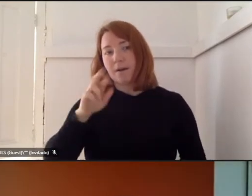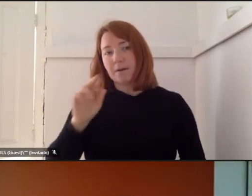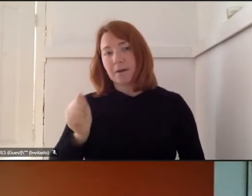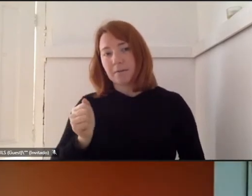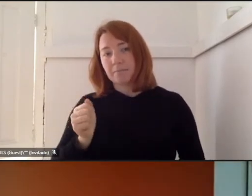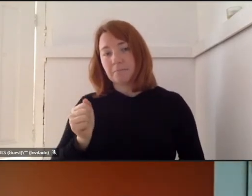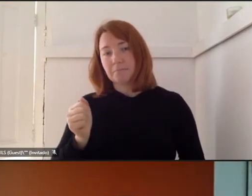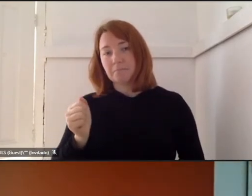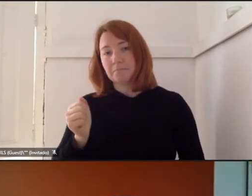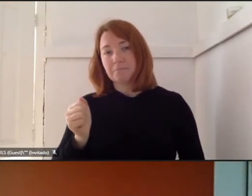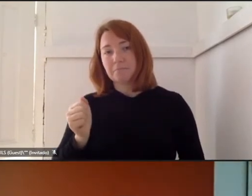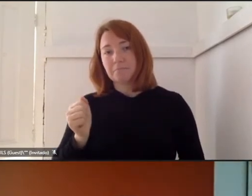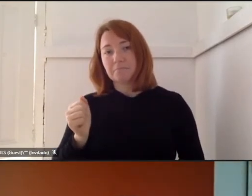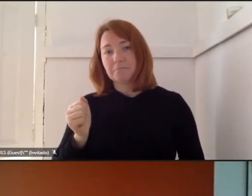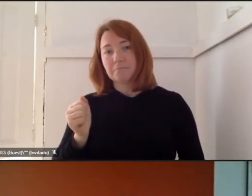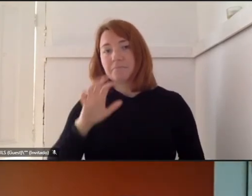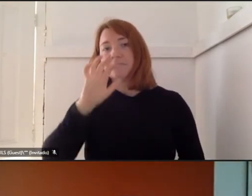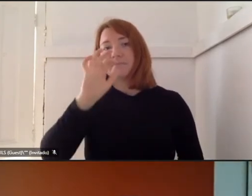y está.